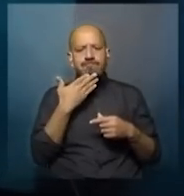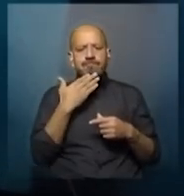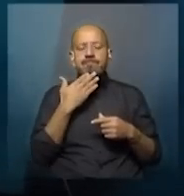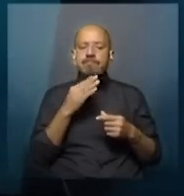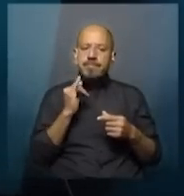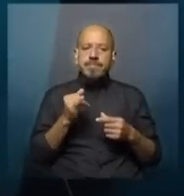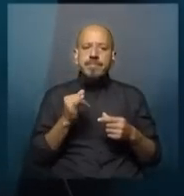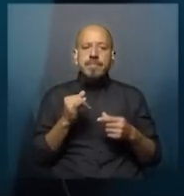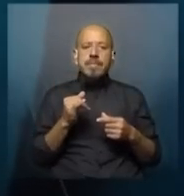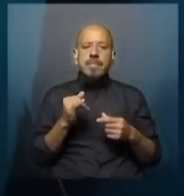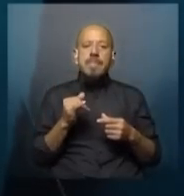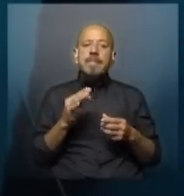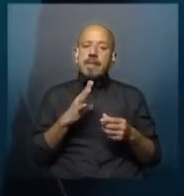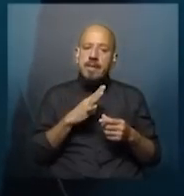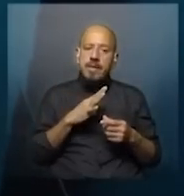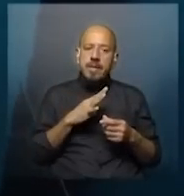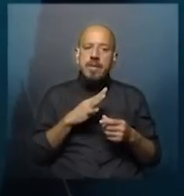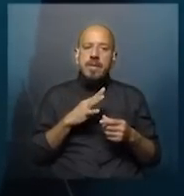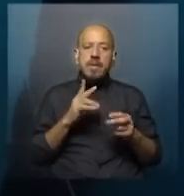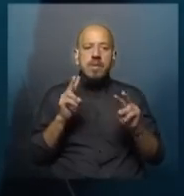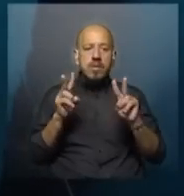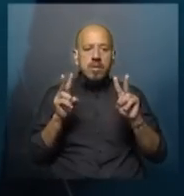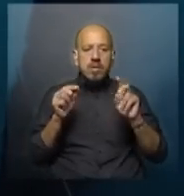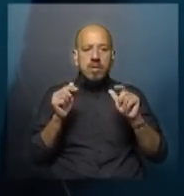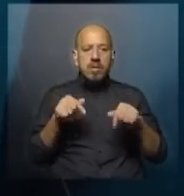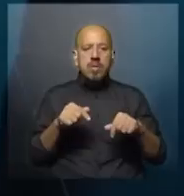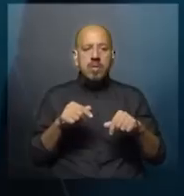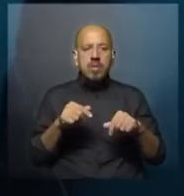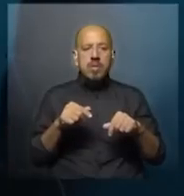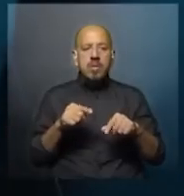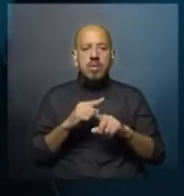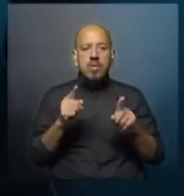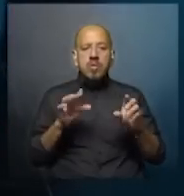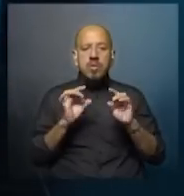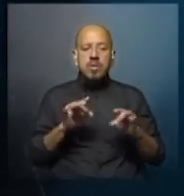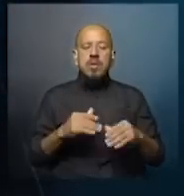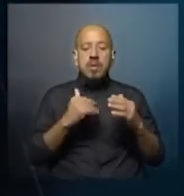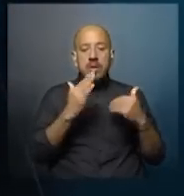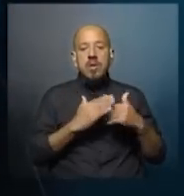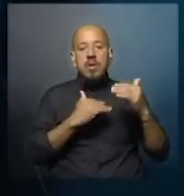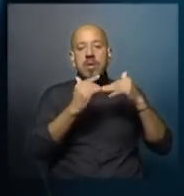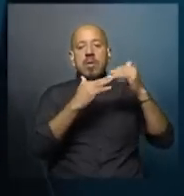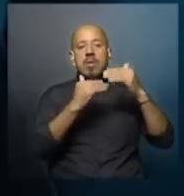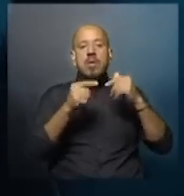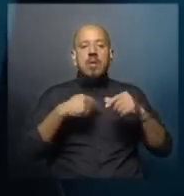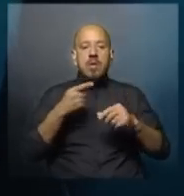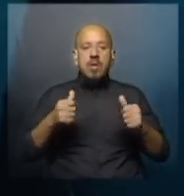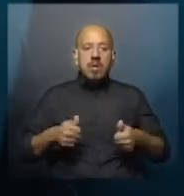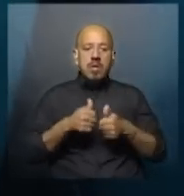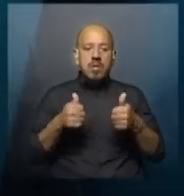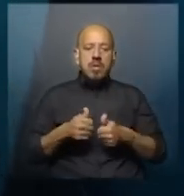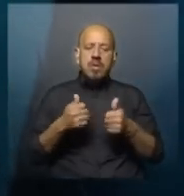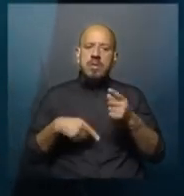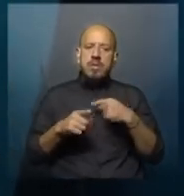para sospechar hay todo un tema en este punto no solo en la construcción sino también en otros actividades en